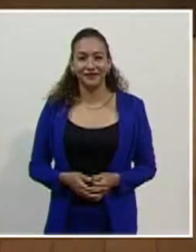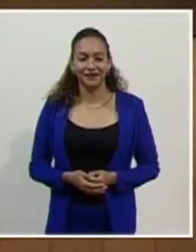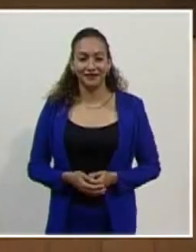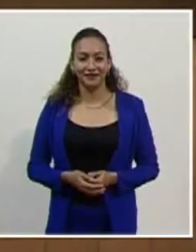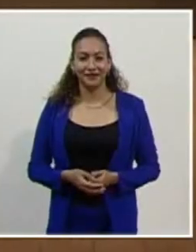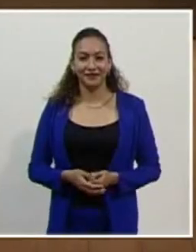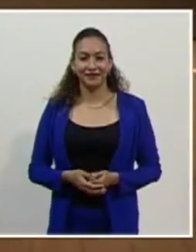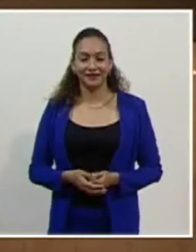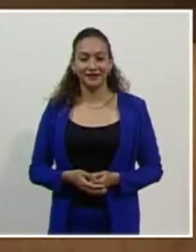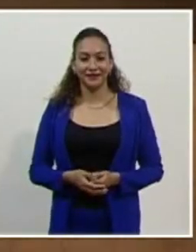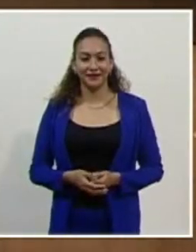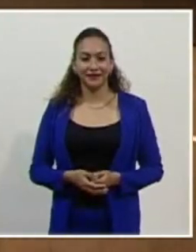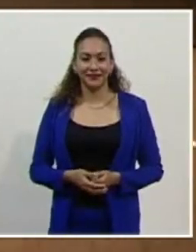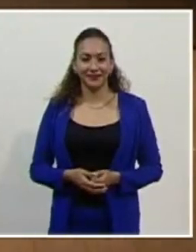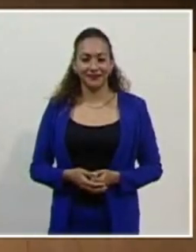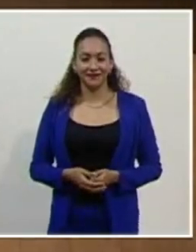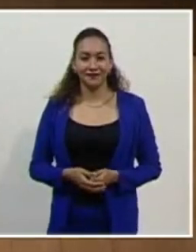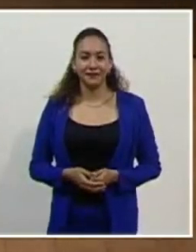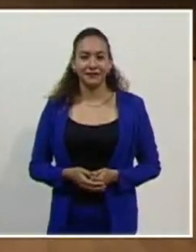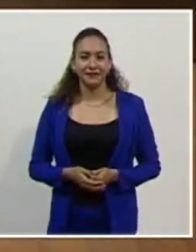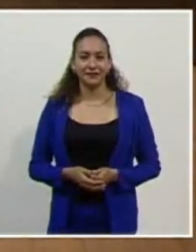más.